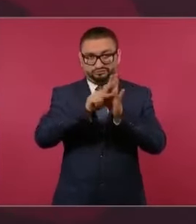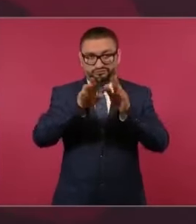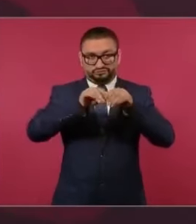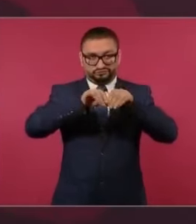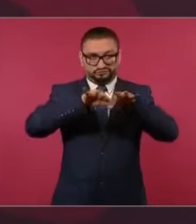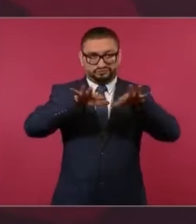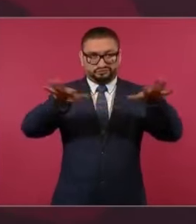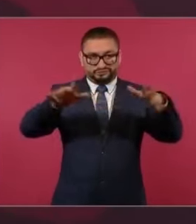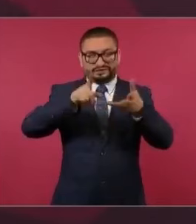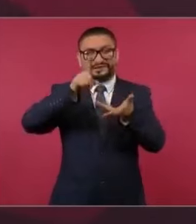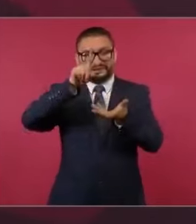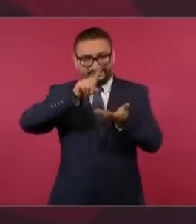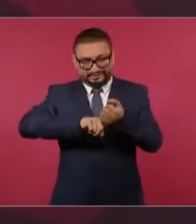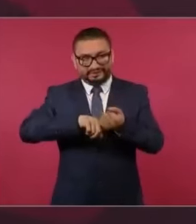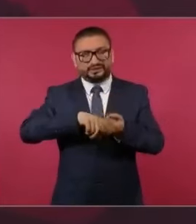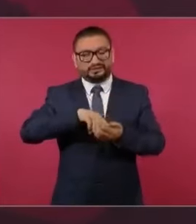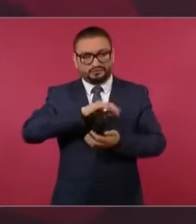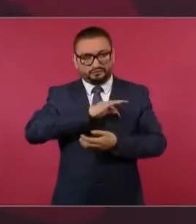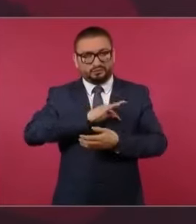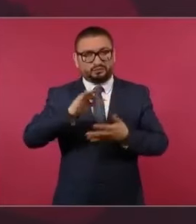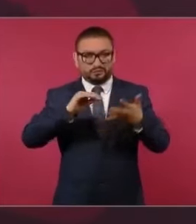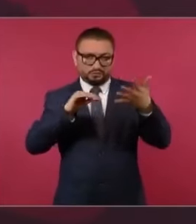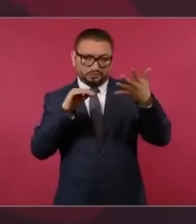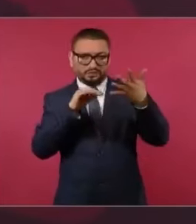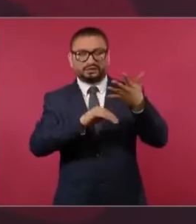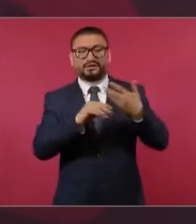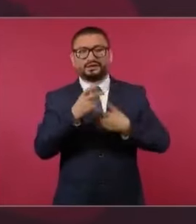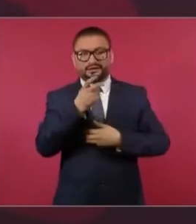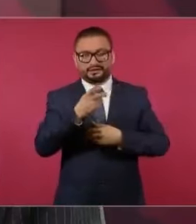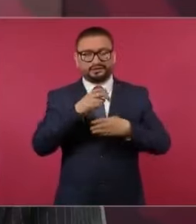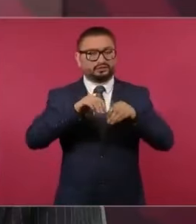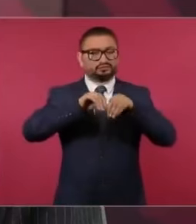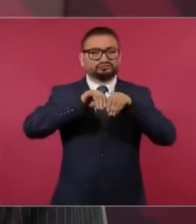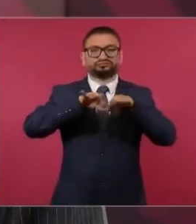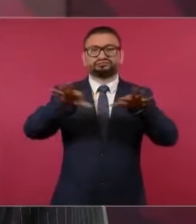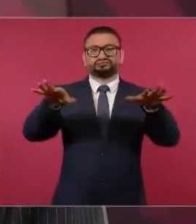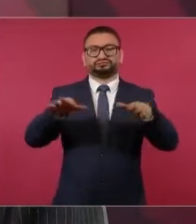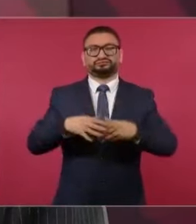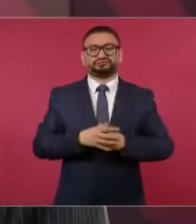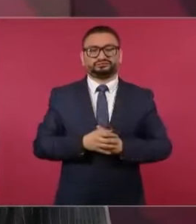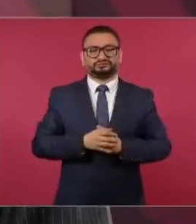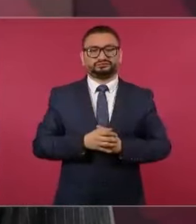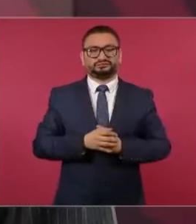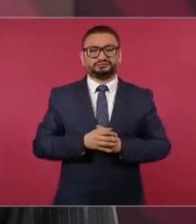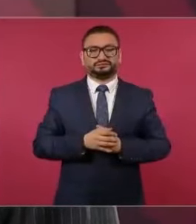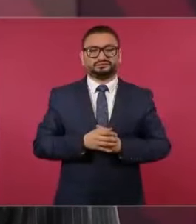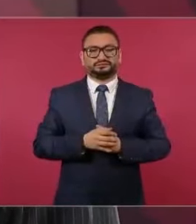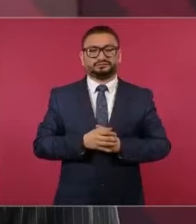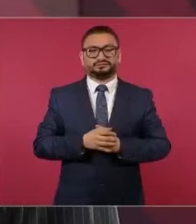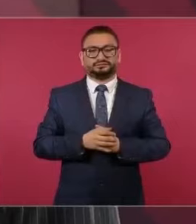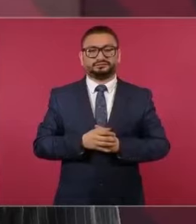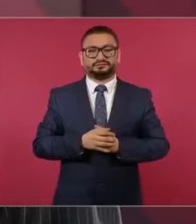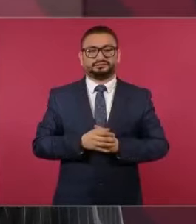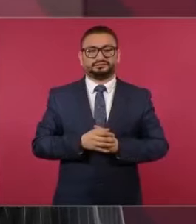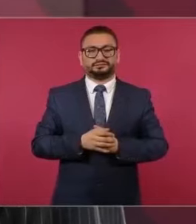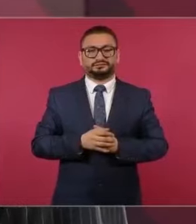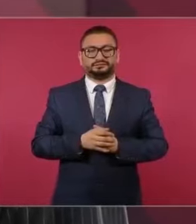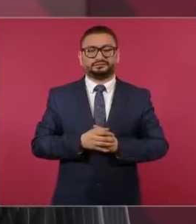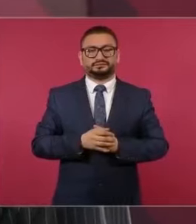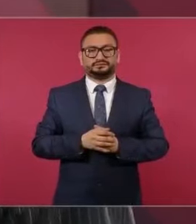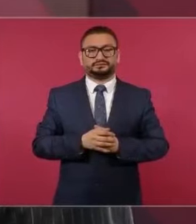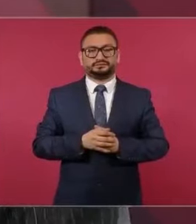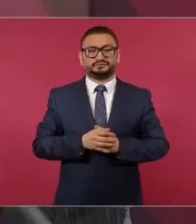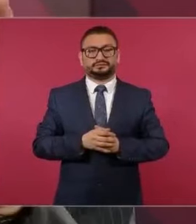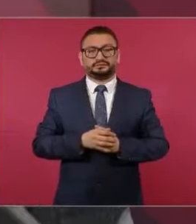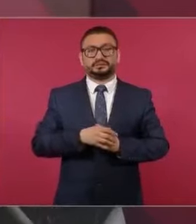equitativo como dijo el presidente López Obrador la diplomacia y el diálogo son la mejor manera de resolver los conflictos y construir